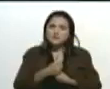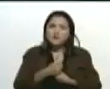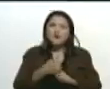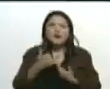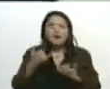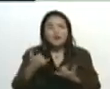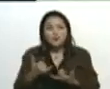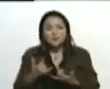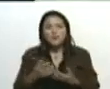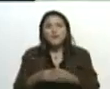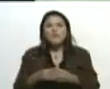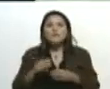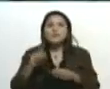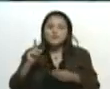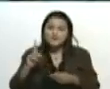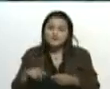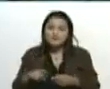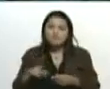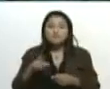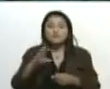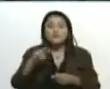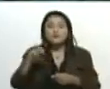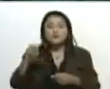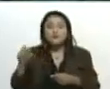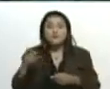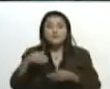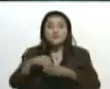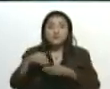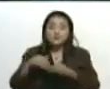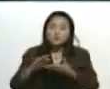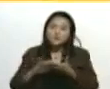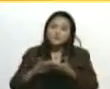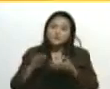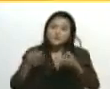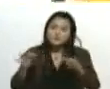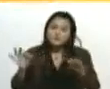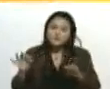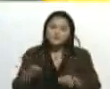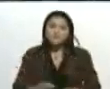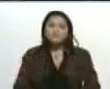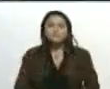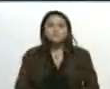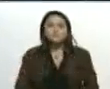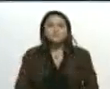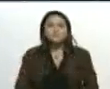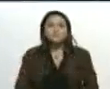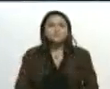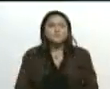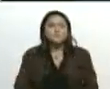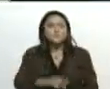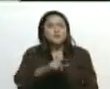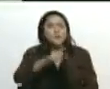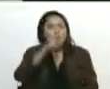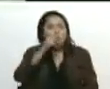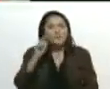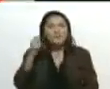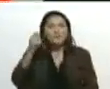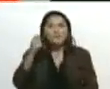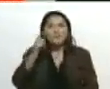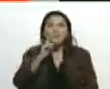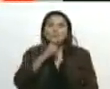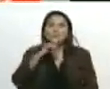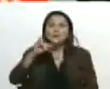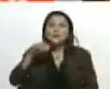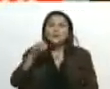el voto en el centro electoral. Bien, eran las declaraciones del diputado José Gregorio Correa y